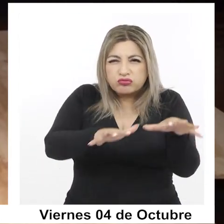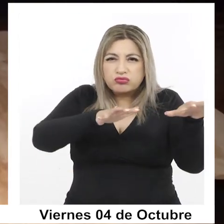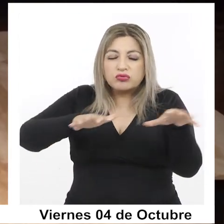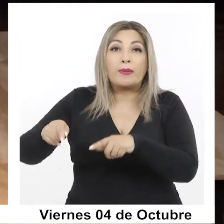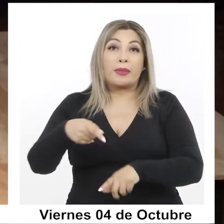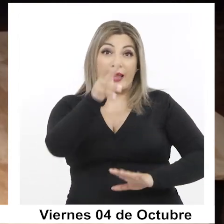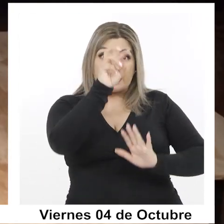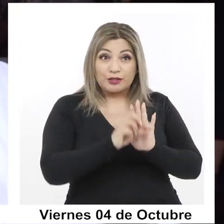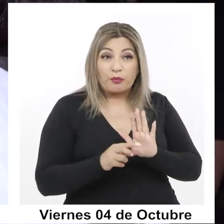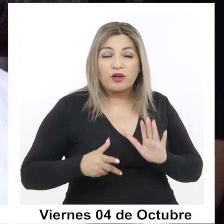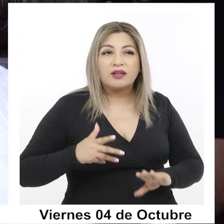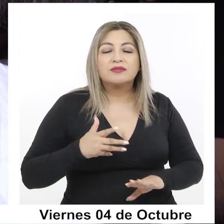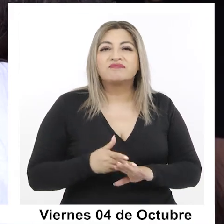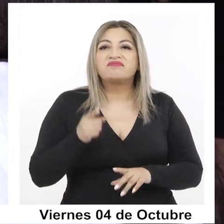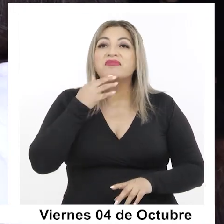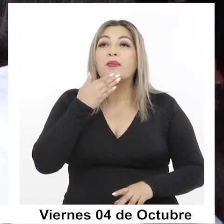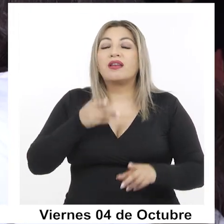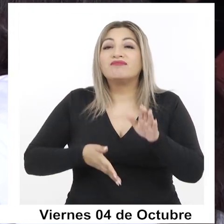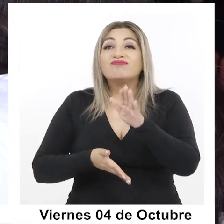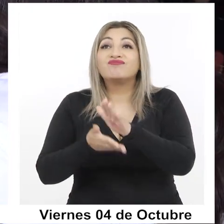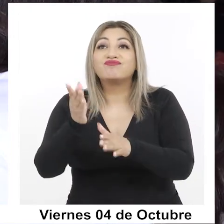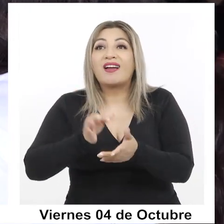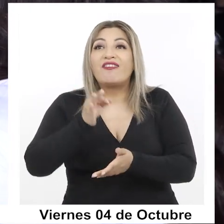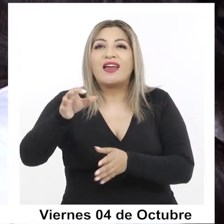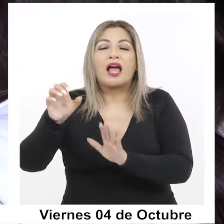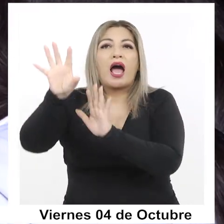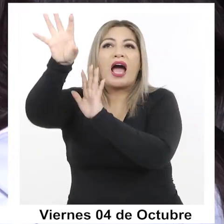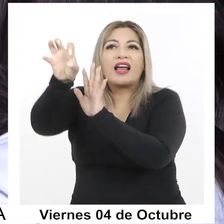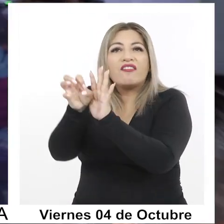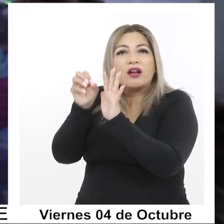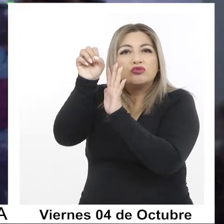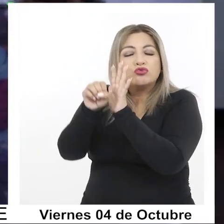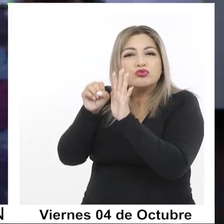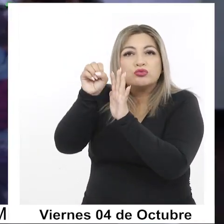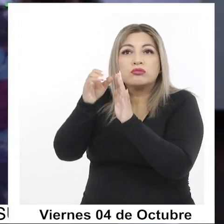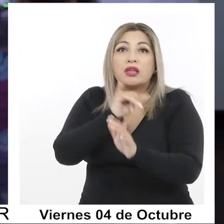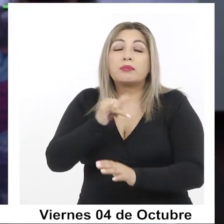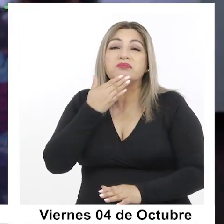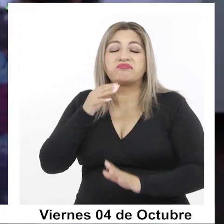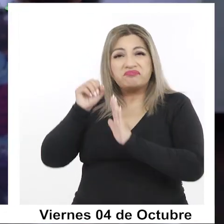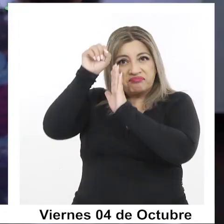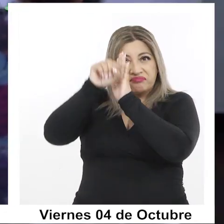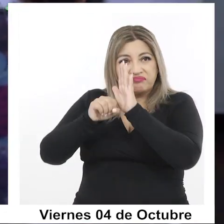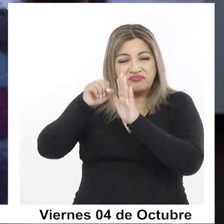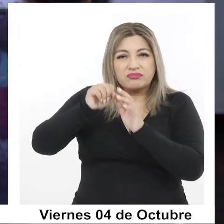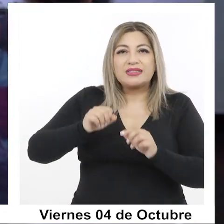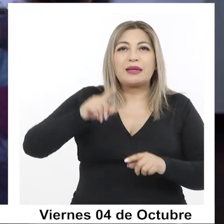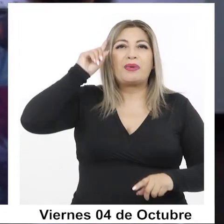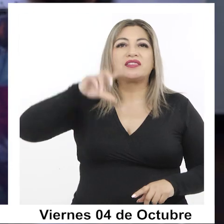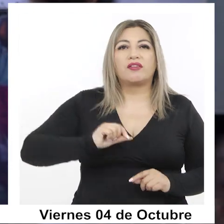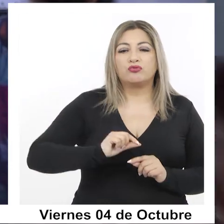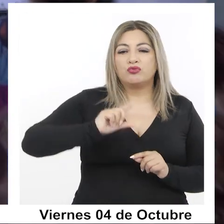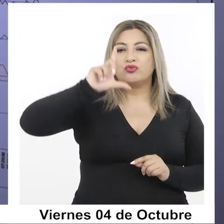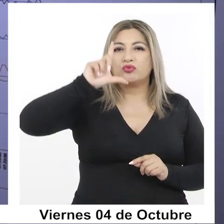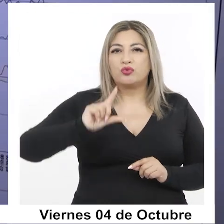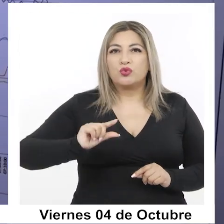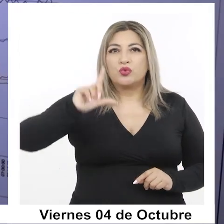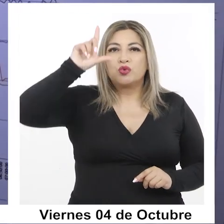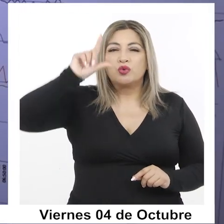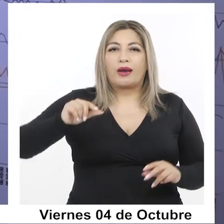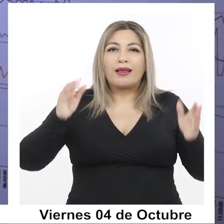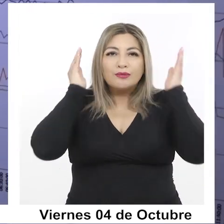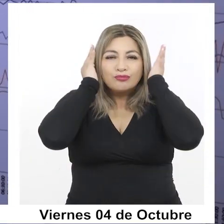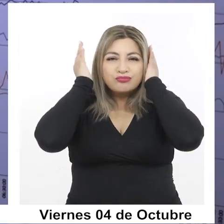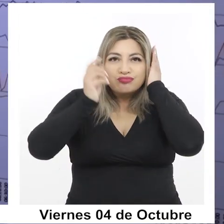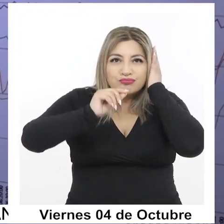El proyecto involucró salidas y grabaciones en terreno y a la vez documentar las mediciones del entorno en materia